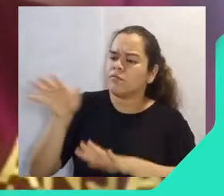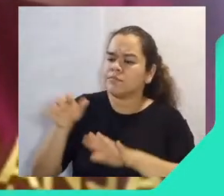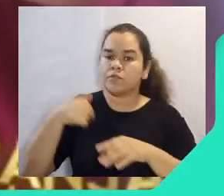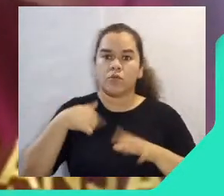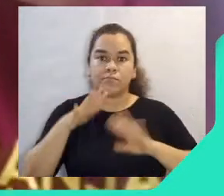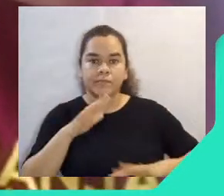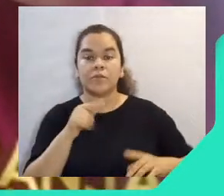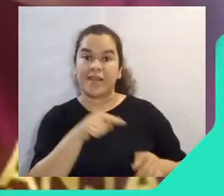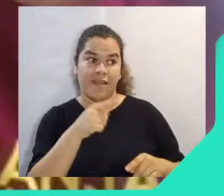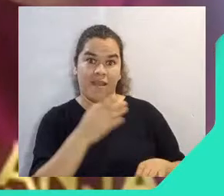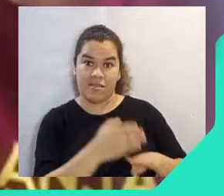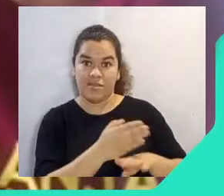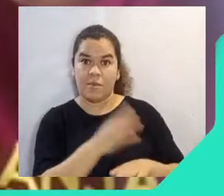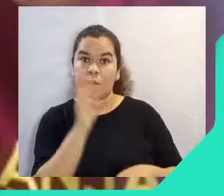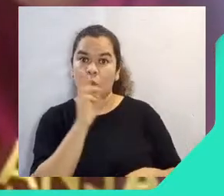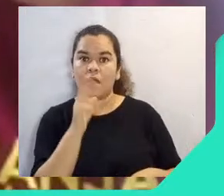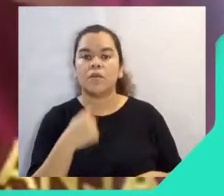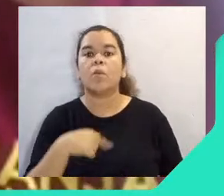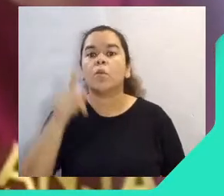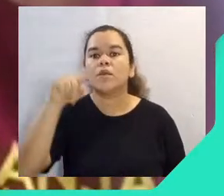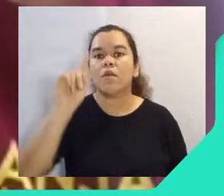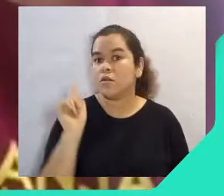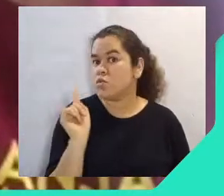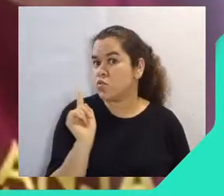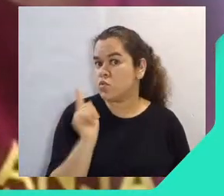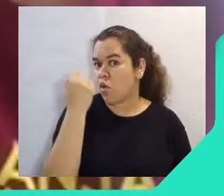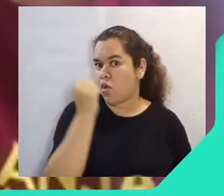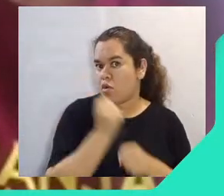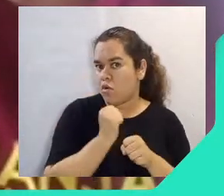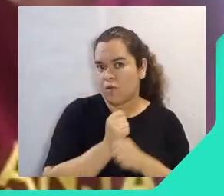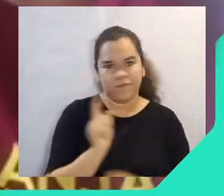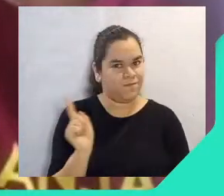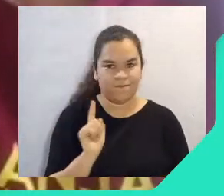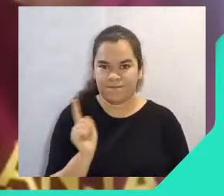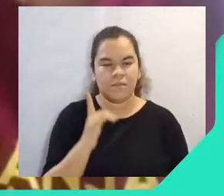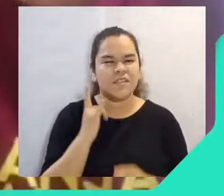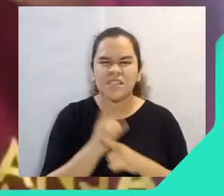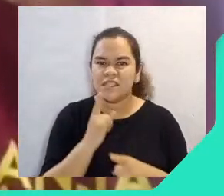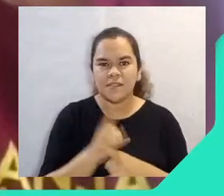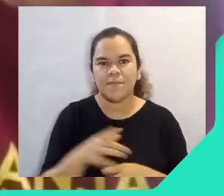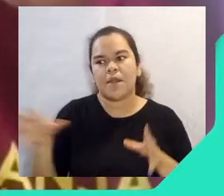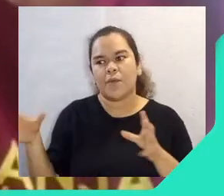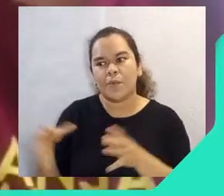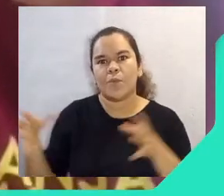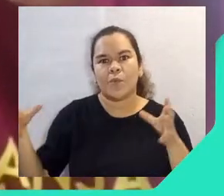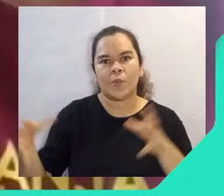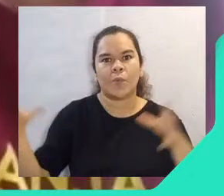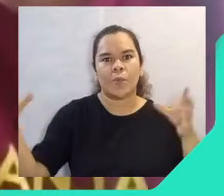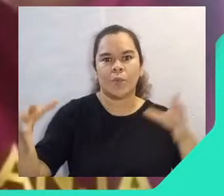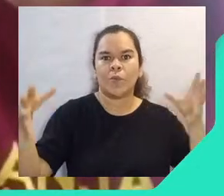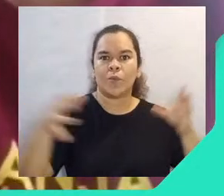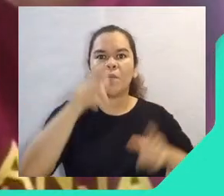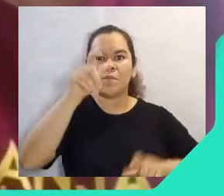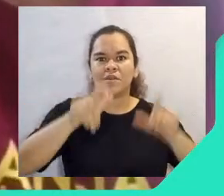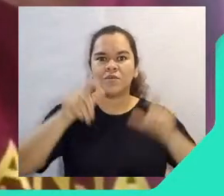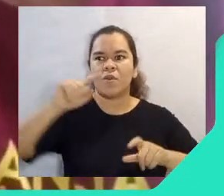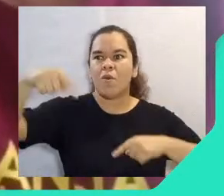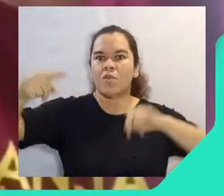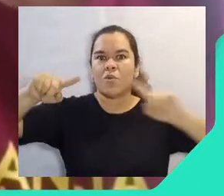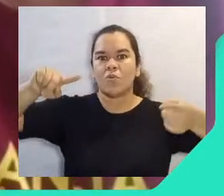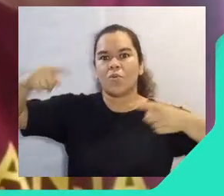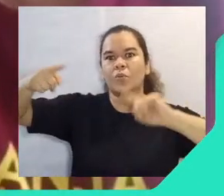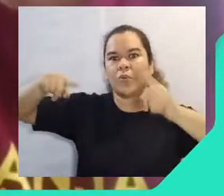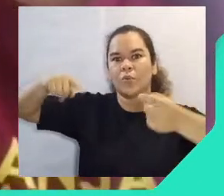no van a trabajar nunca solos, van a trabajar siempre en ambientes interdisciplinarios, van a estar trabajando con otras personas, con su propio